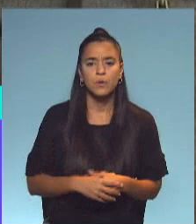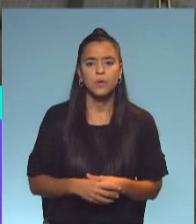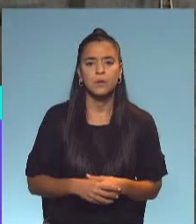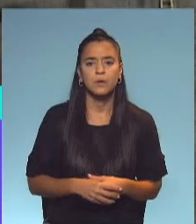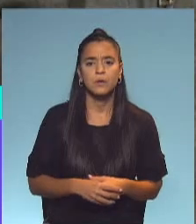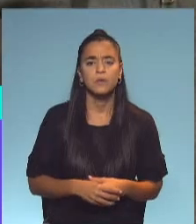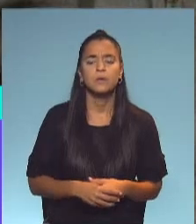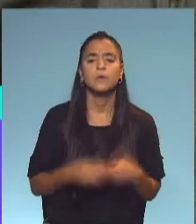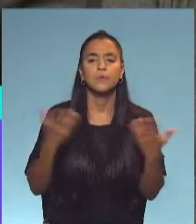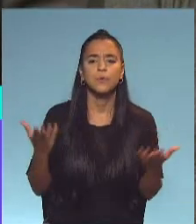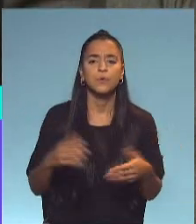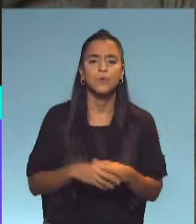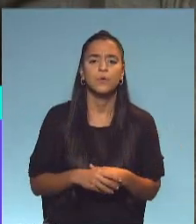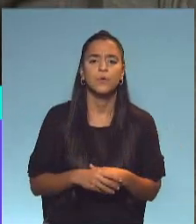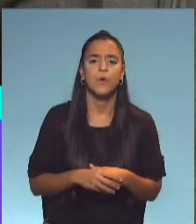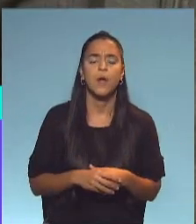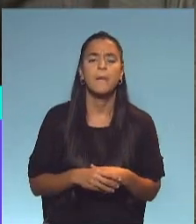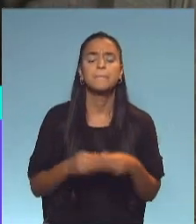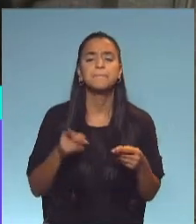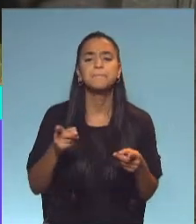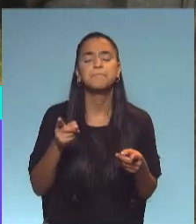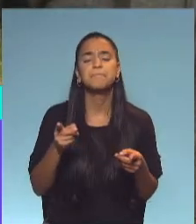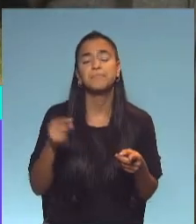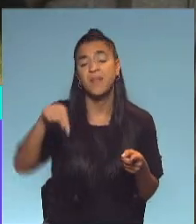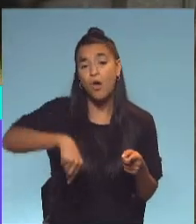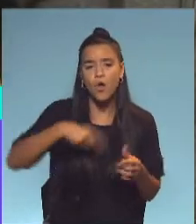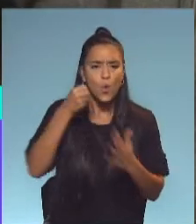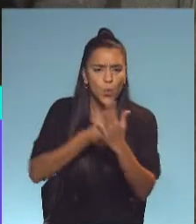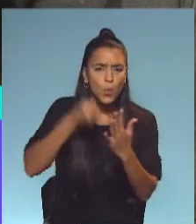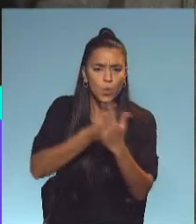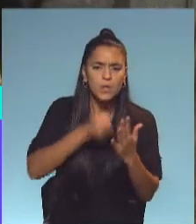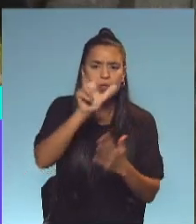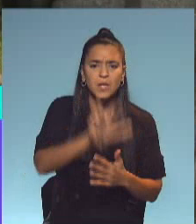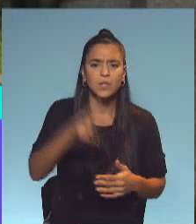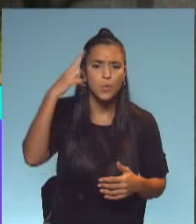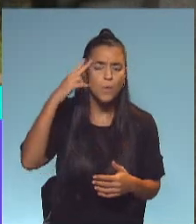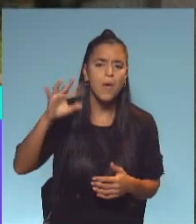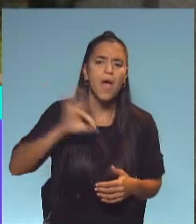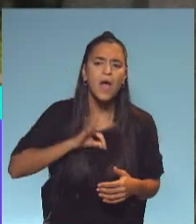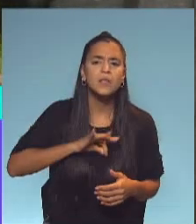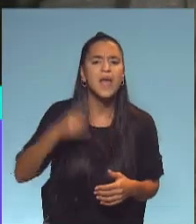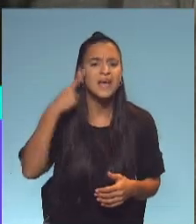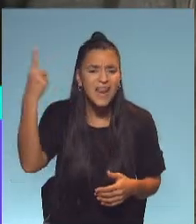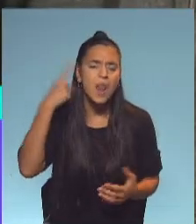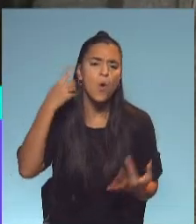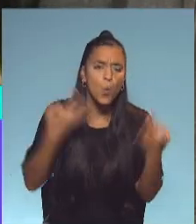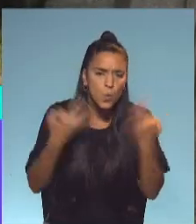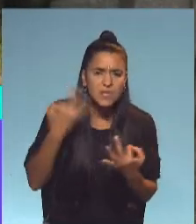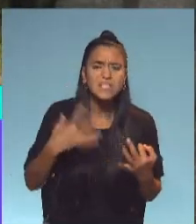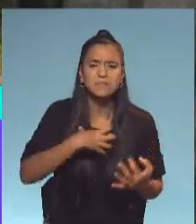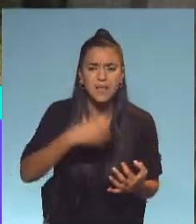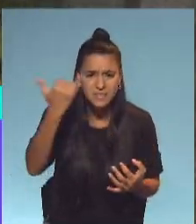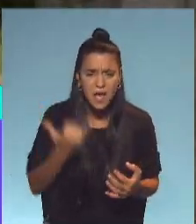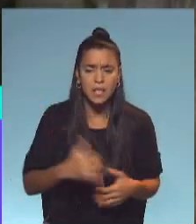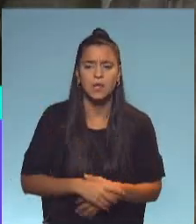preguntarle a Silvio, bueno, ¿no? ¿Cuál es eso que por lo que aún están luchando después de 39 años? ¿Siguen creyendo en la justicia? ¿Hay esperanza